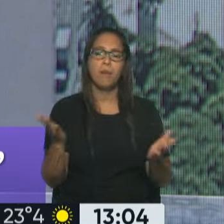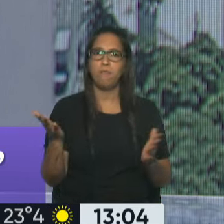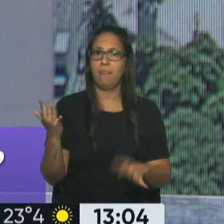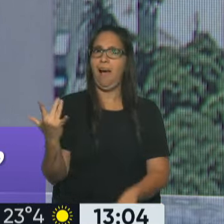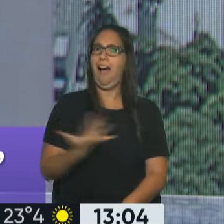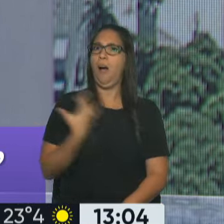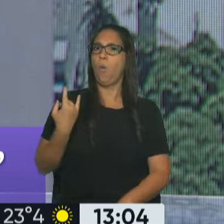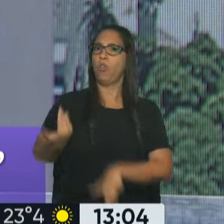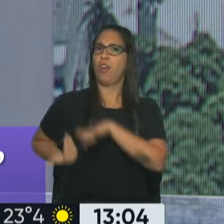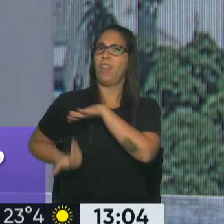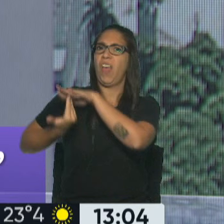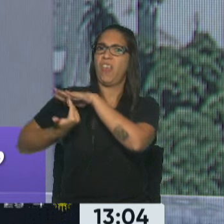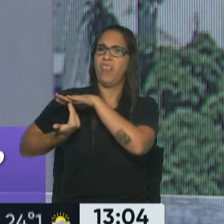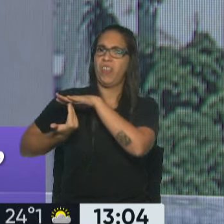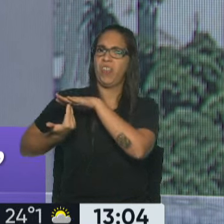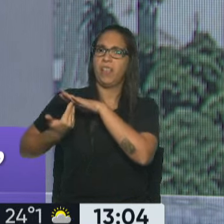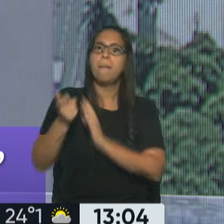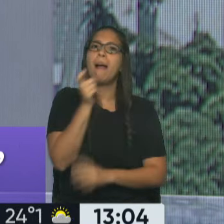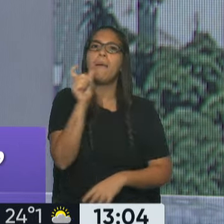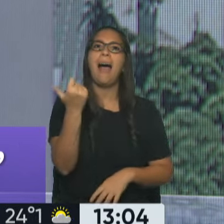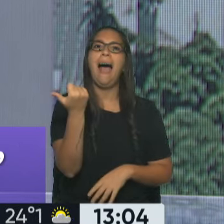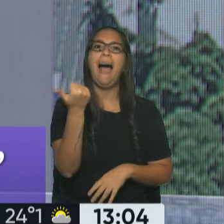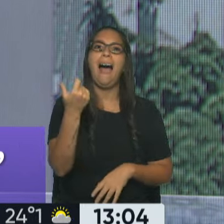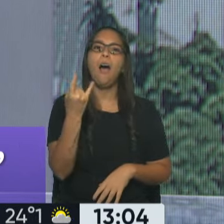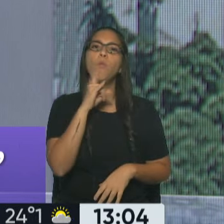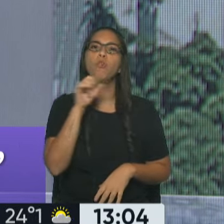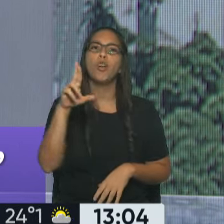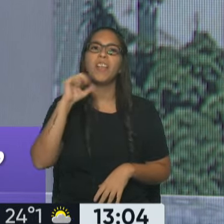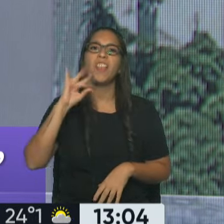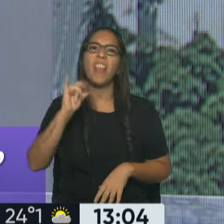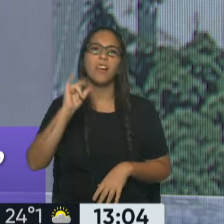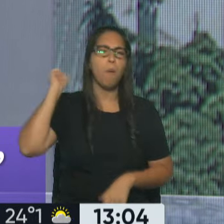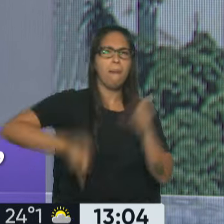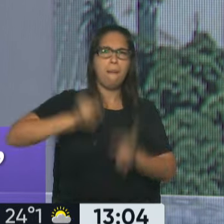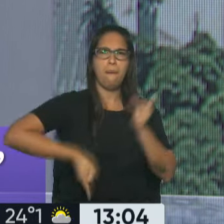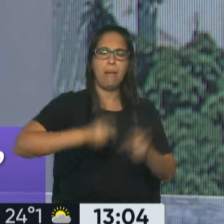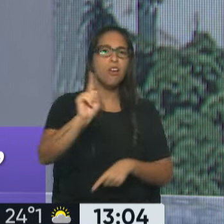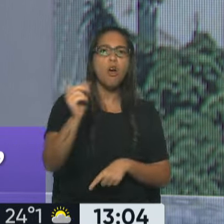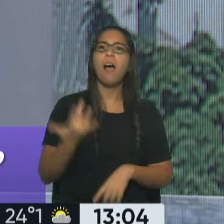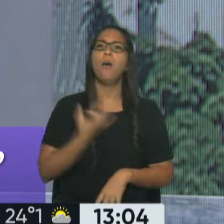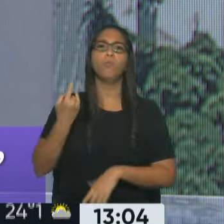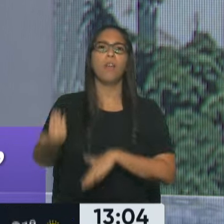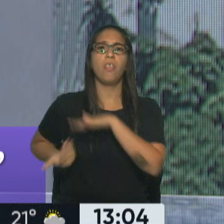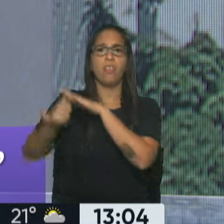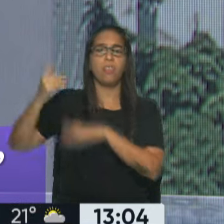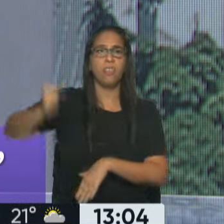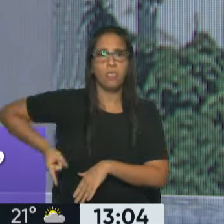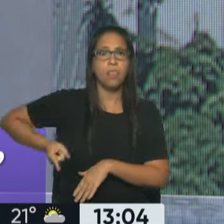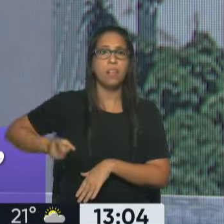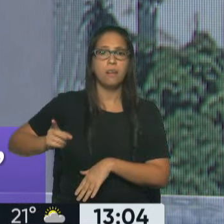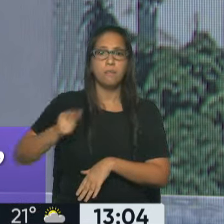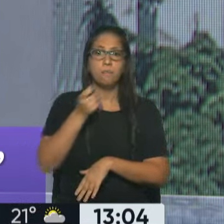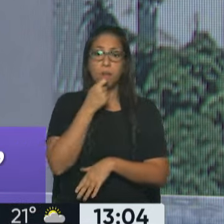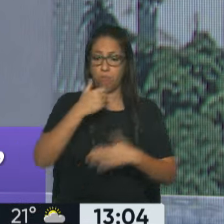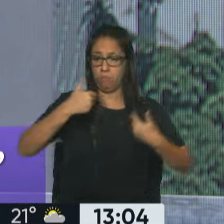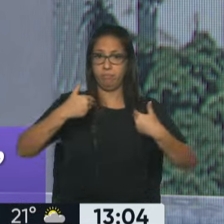autoridad, y estamos hablando de todos términos que están prohibidos, porque autoridad se le equipara a autoritarismo, y no hablo de autoritarismo, hablo de autoridad. La autoridad que tienen ustedes con